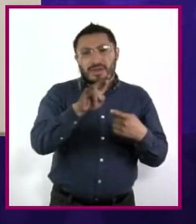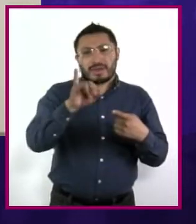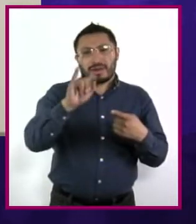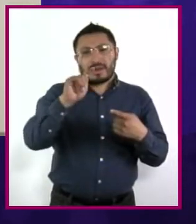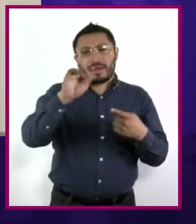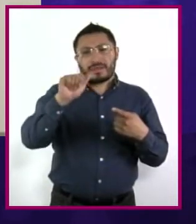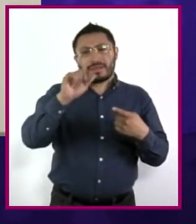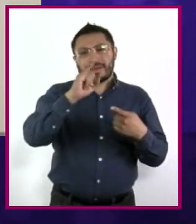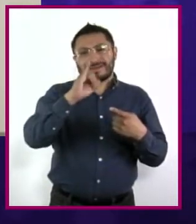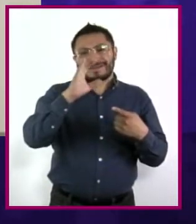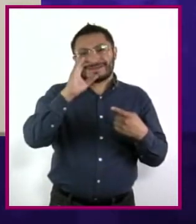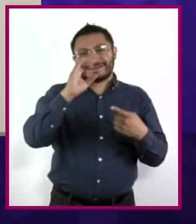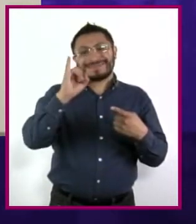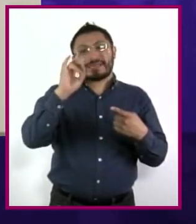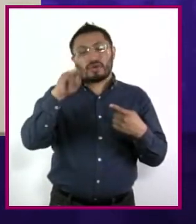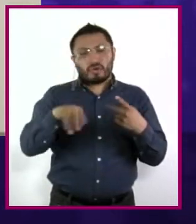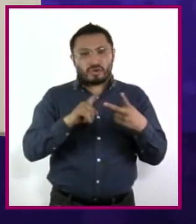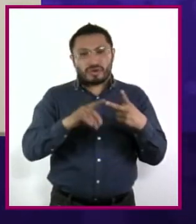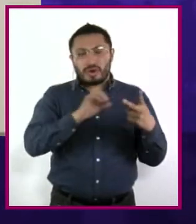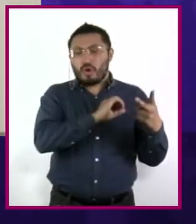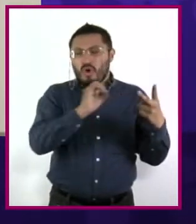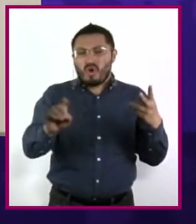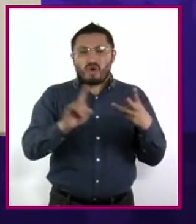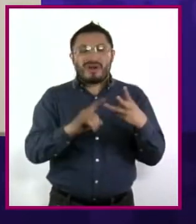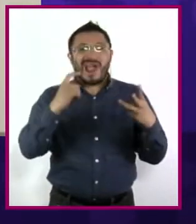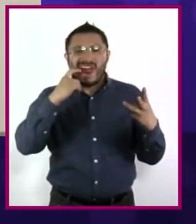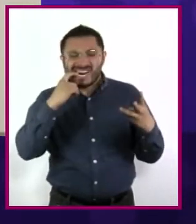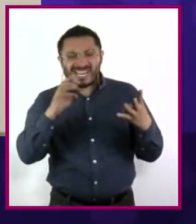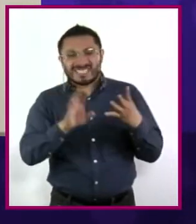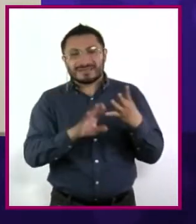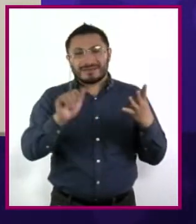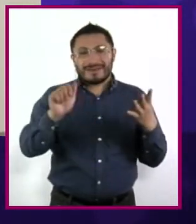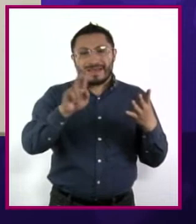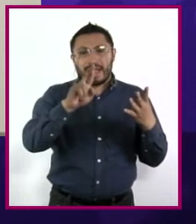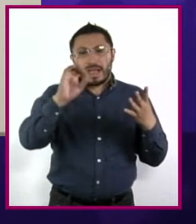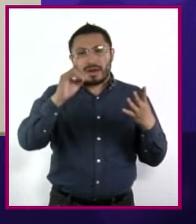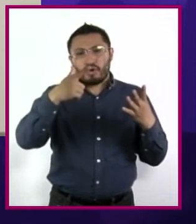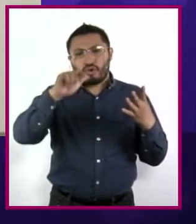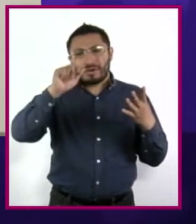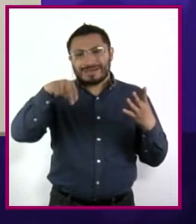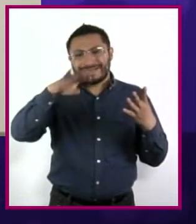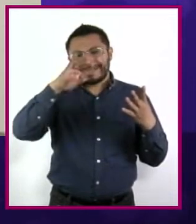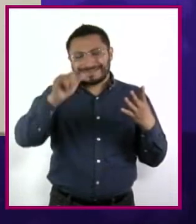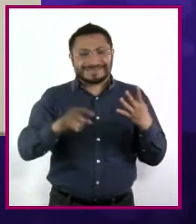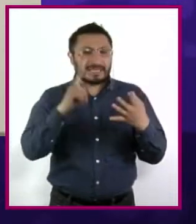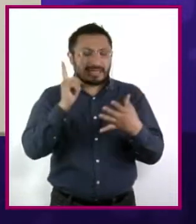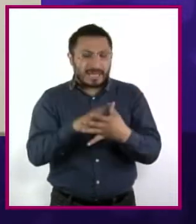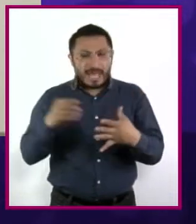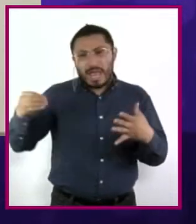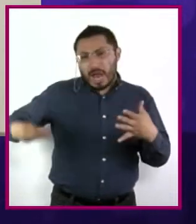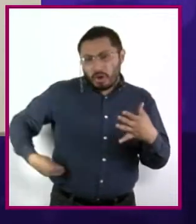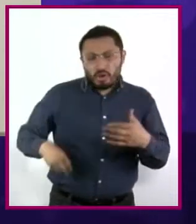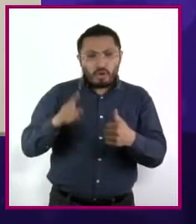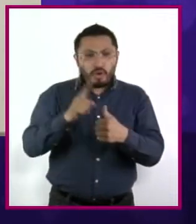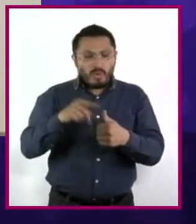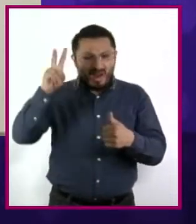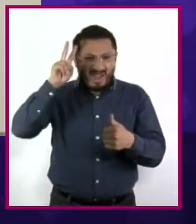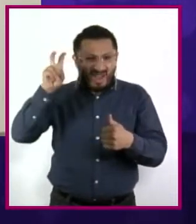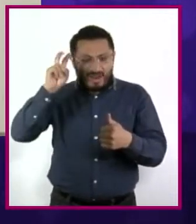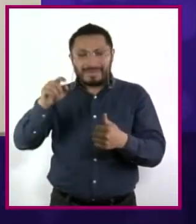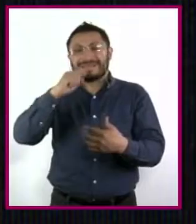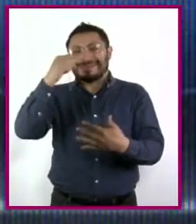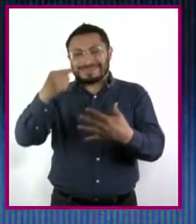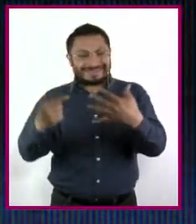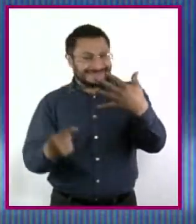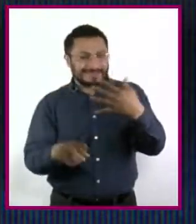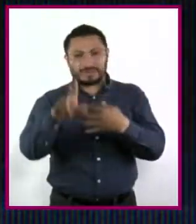el odio, los celos, la arrogancia, la culpa o la envidia, es decir, aquellas emociones que de verdad perdemos ya el